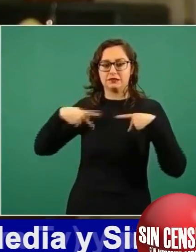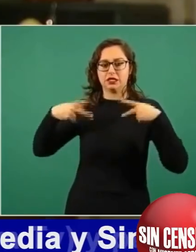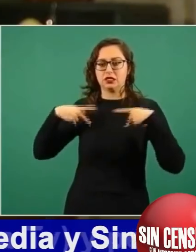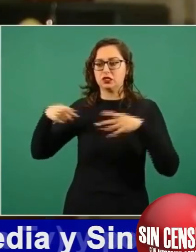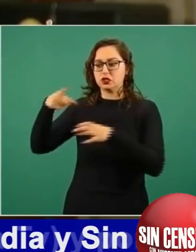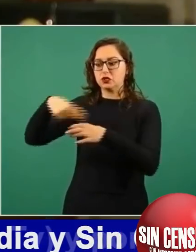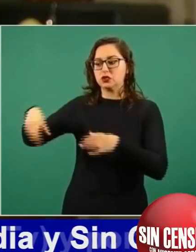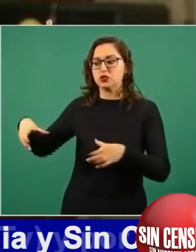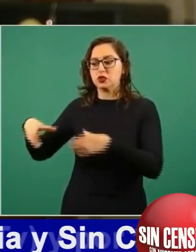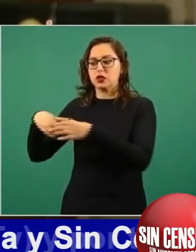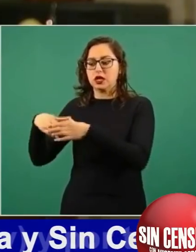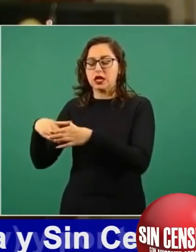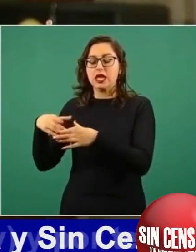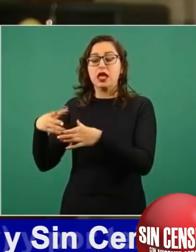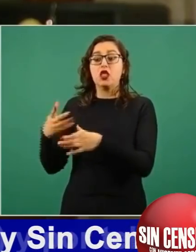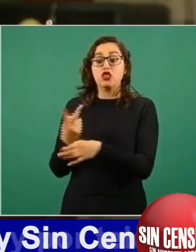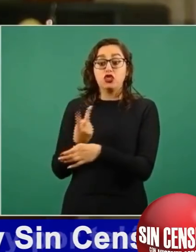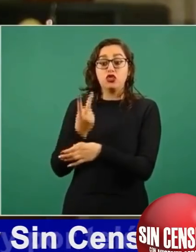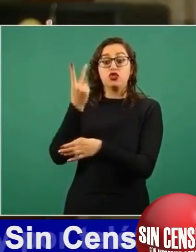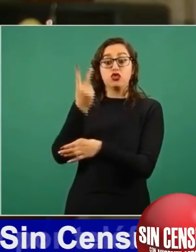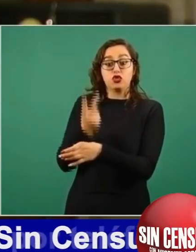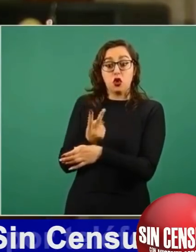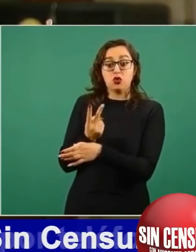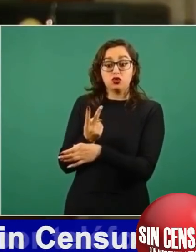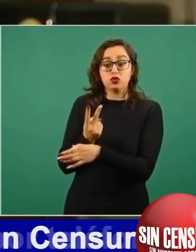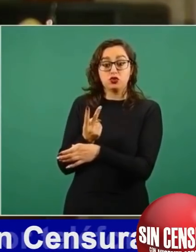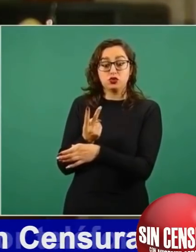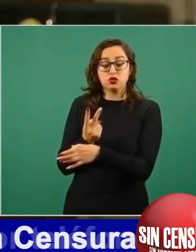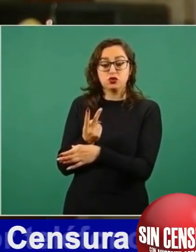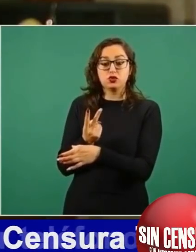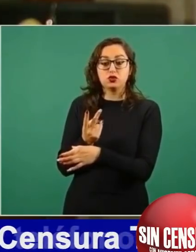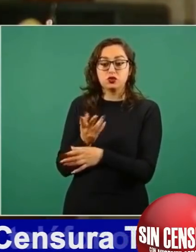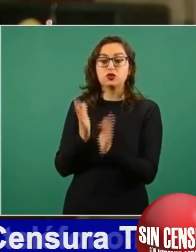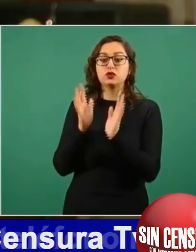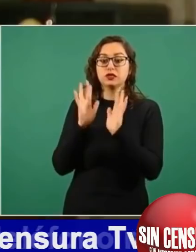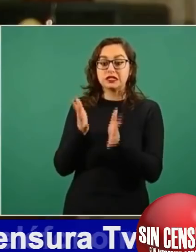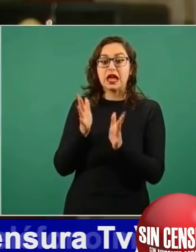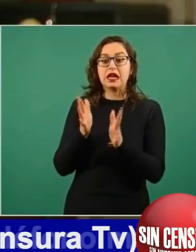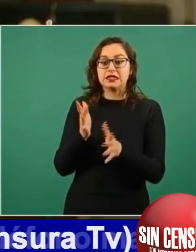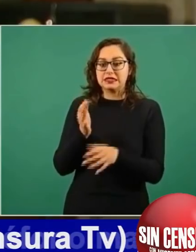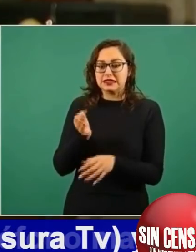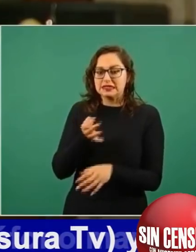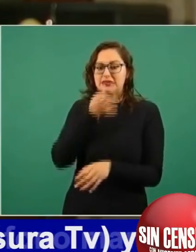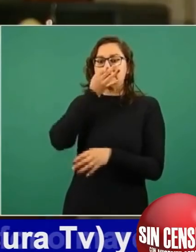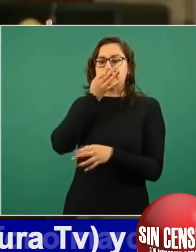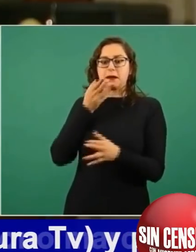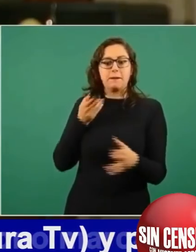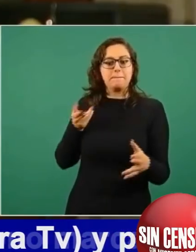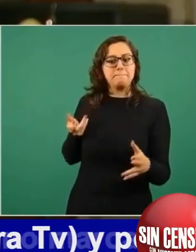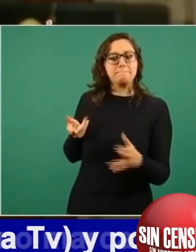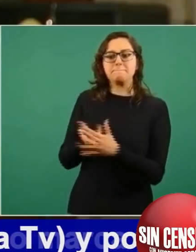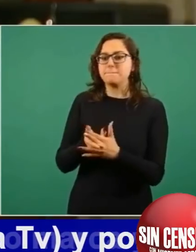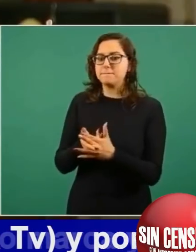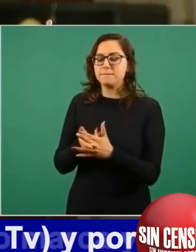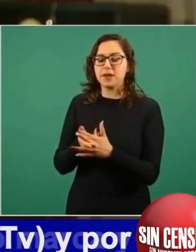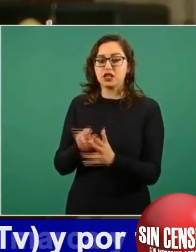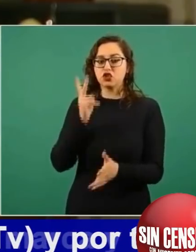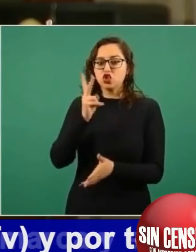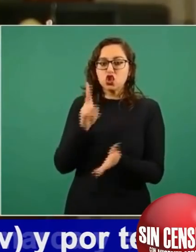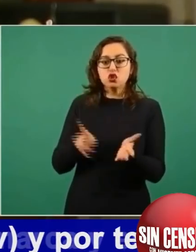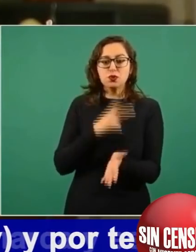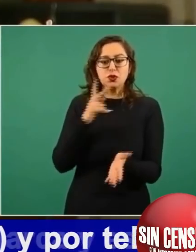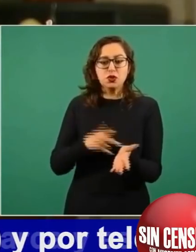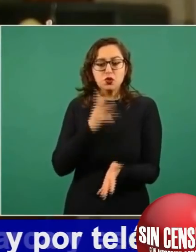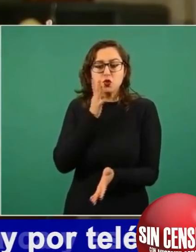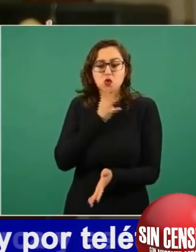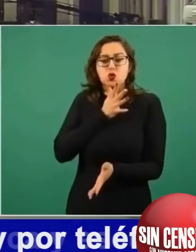cuales 2 que tienen medidas ya los intentaron matar en 2 ocasiones. Este documento, por el que